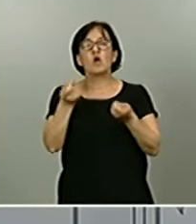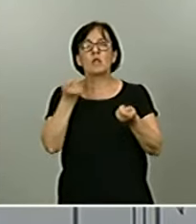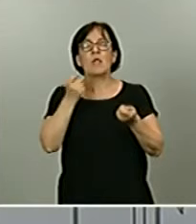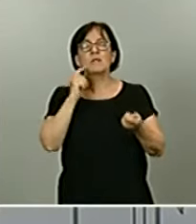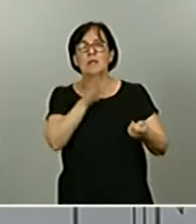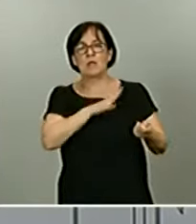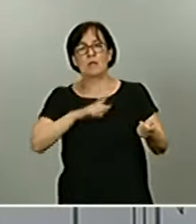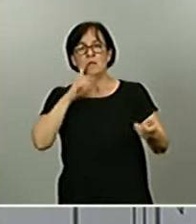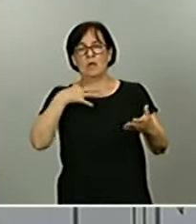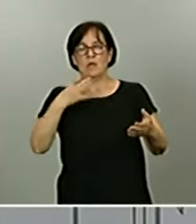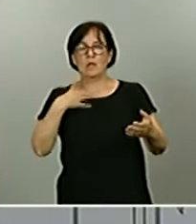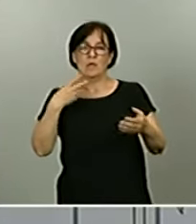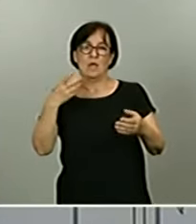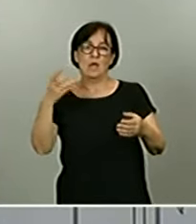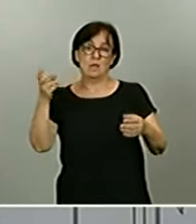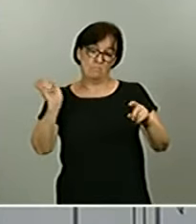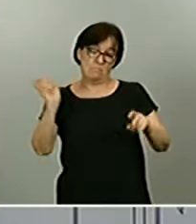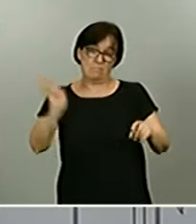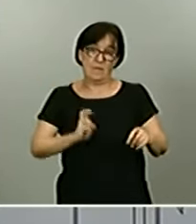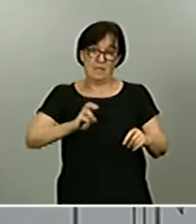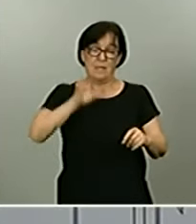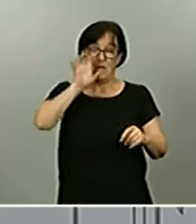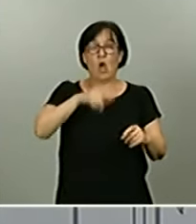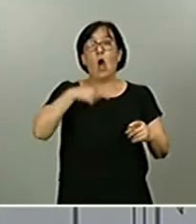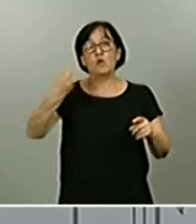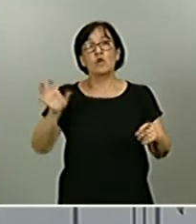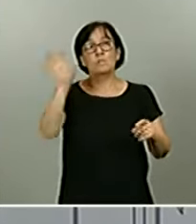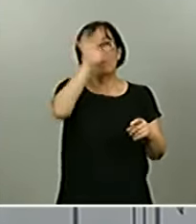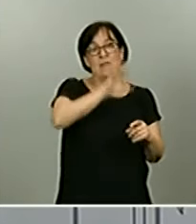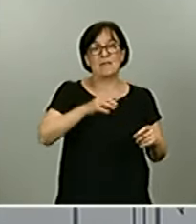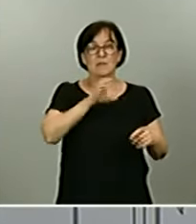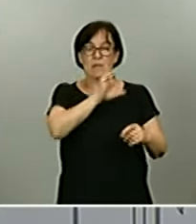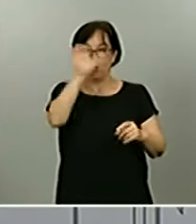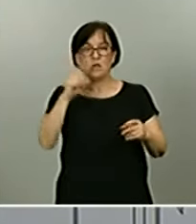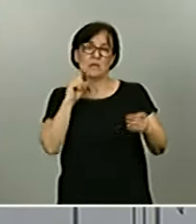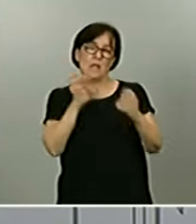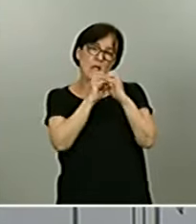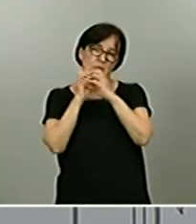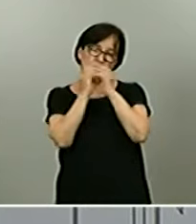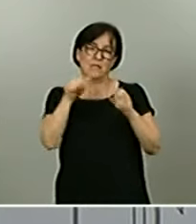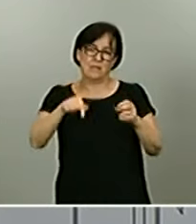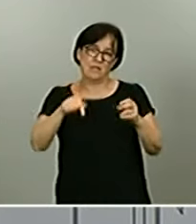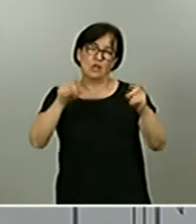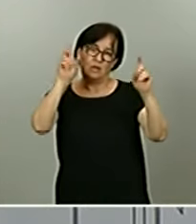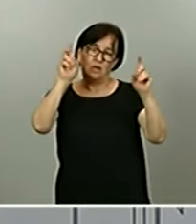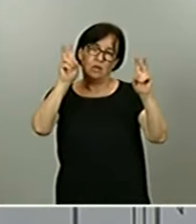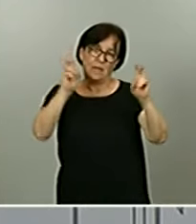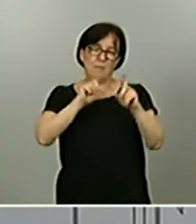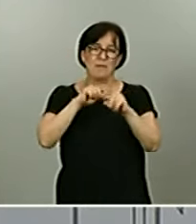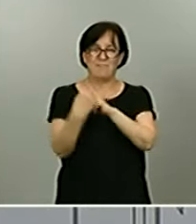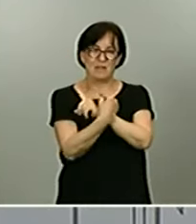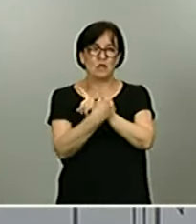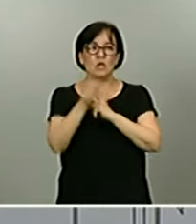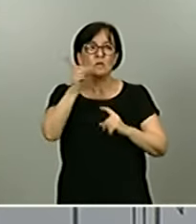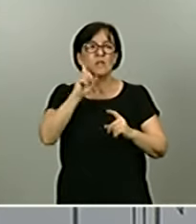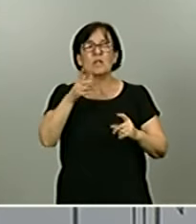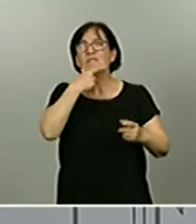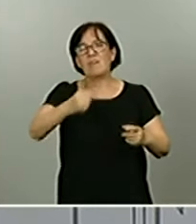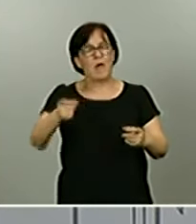país o en otros países de Europa. Y ahora mismo se está discutiendo sobre todos estos indicadores que no son ni sencillos de decidir ni